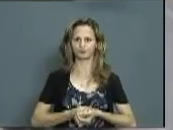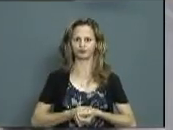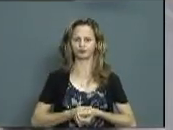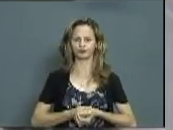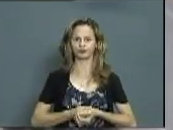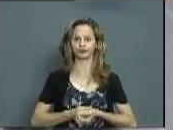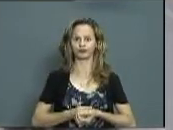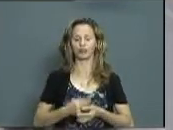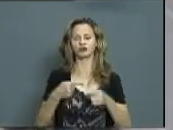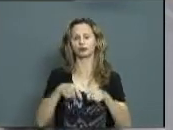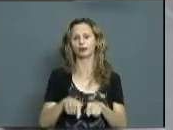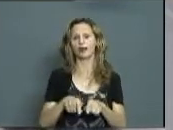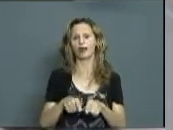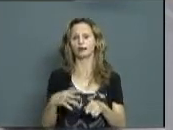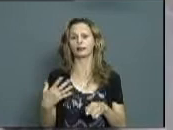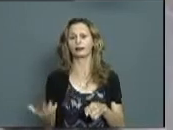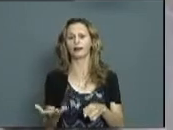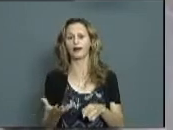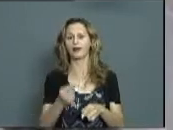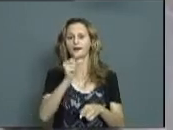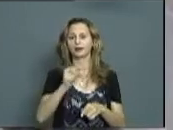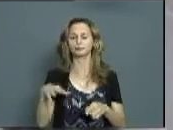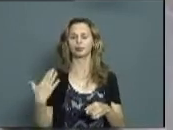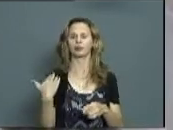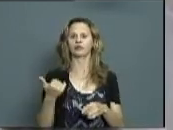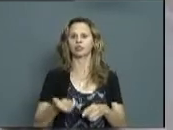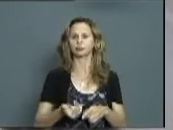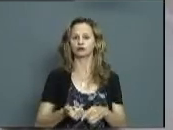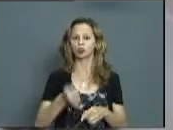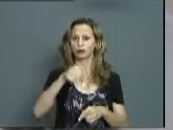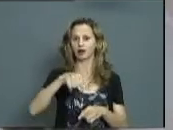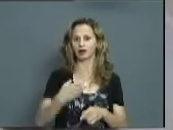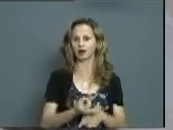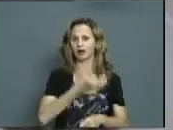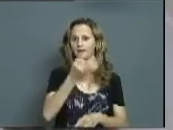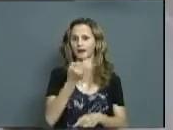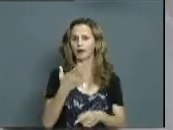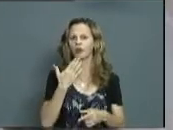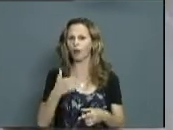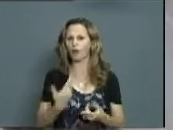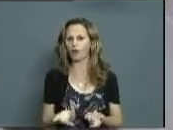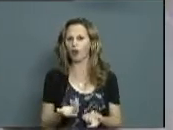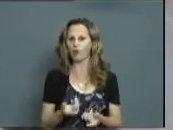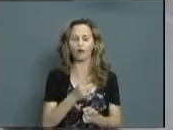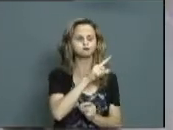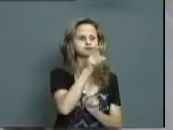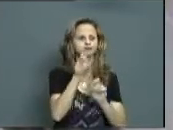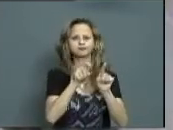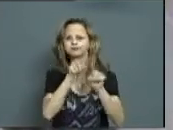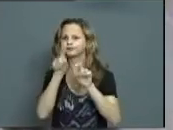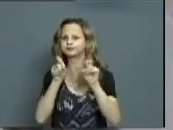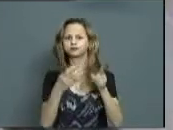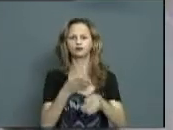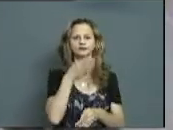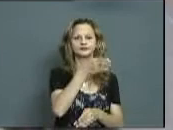Y ahí entonces empieza por algo que explicaba el director ahora, que es la pesquisa. Ese es